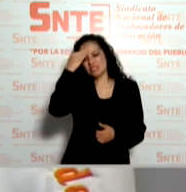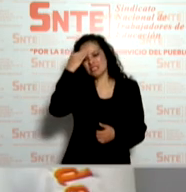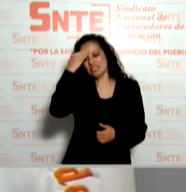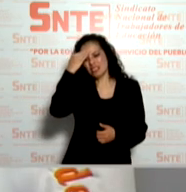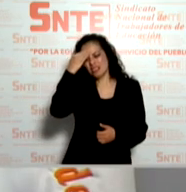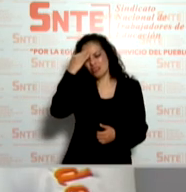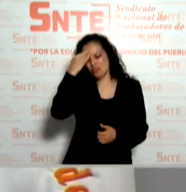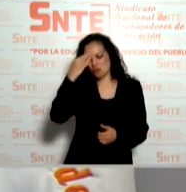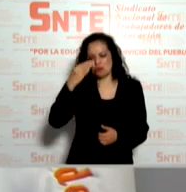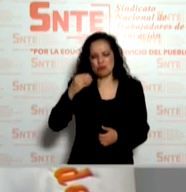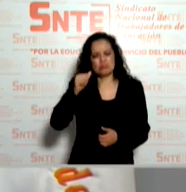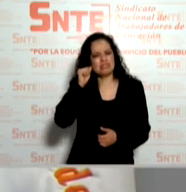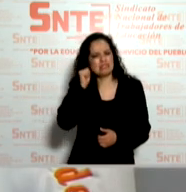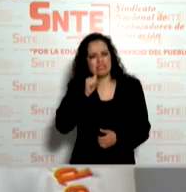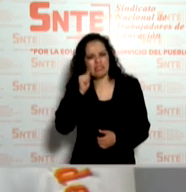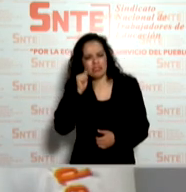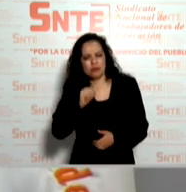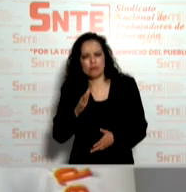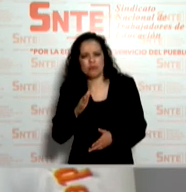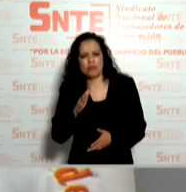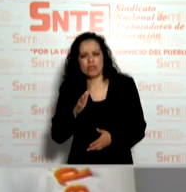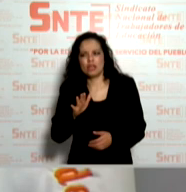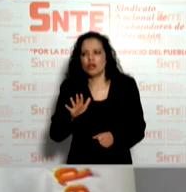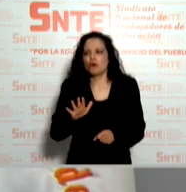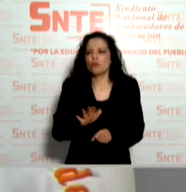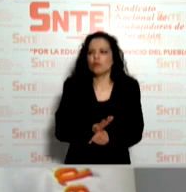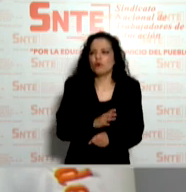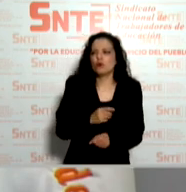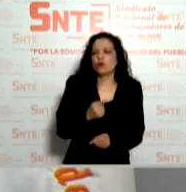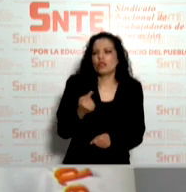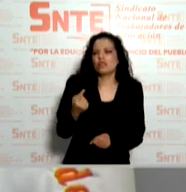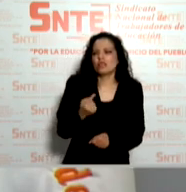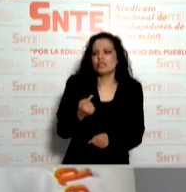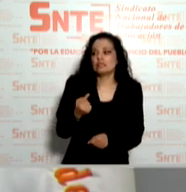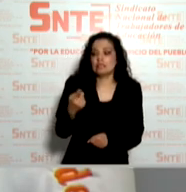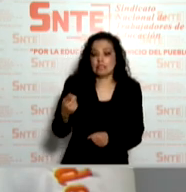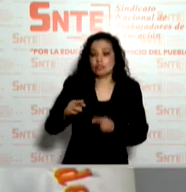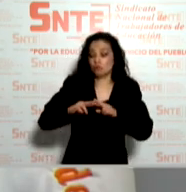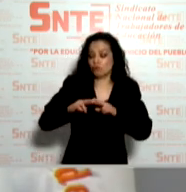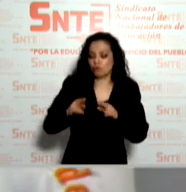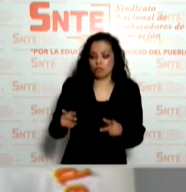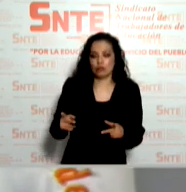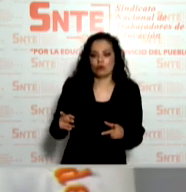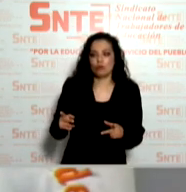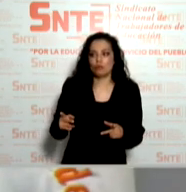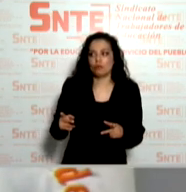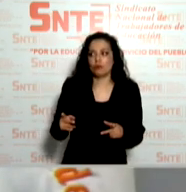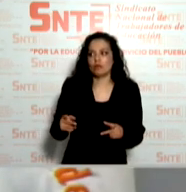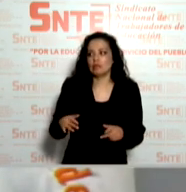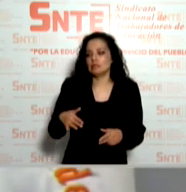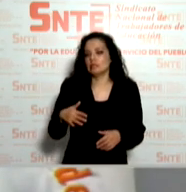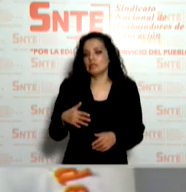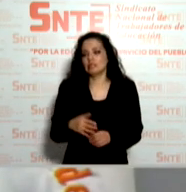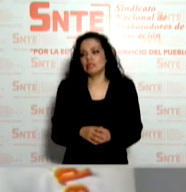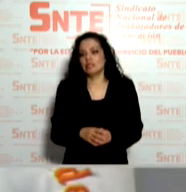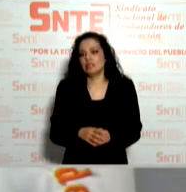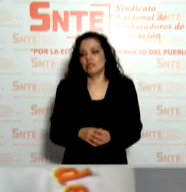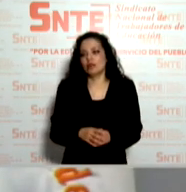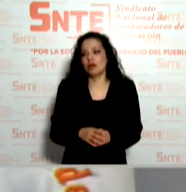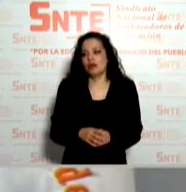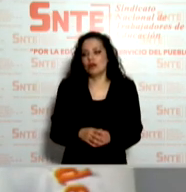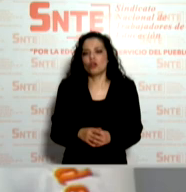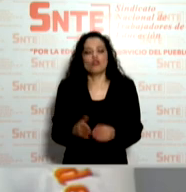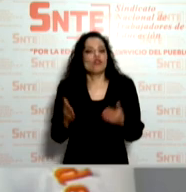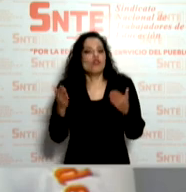llegara a darse, pues qué desastre para la educación y para la formación de los estudiantes. No hay manera de que